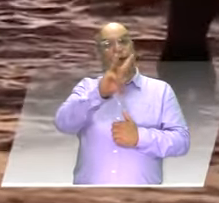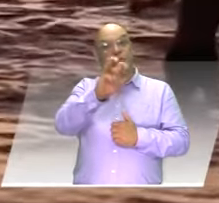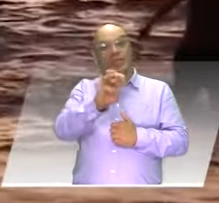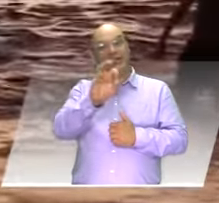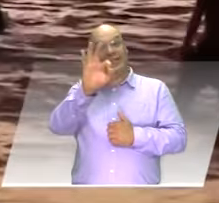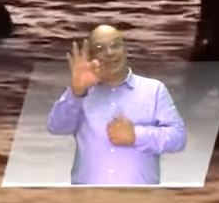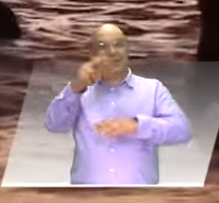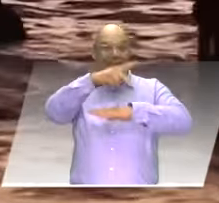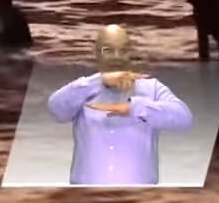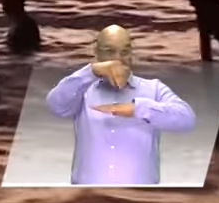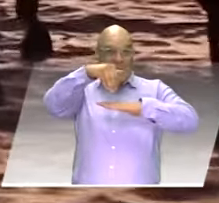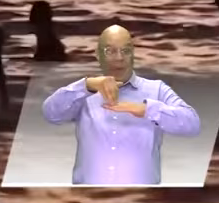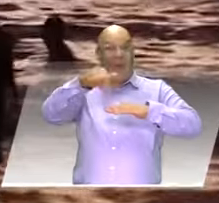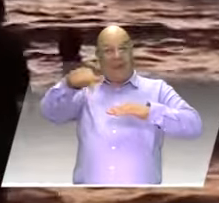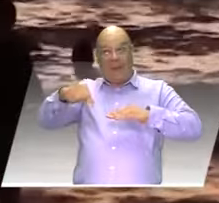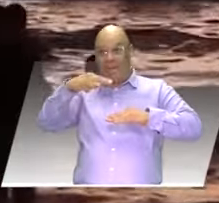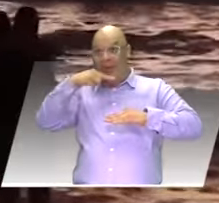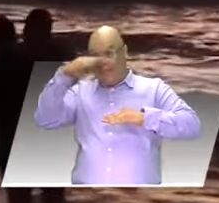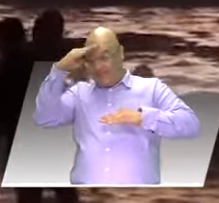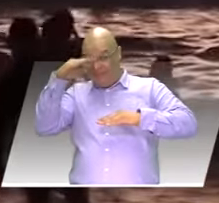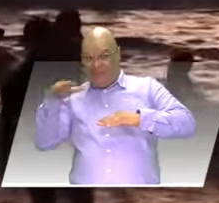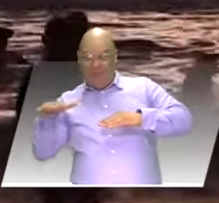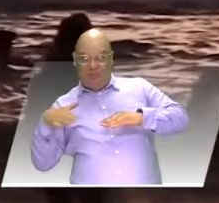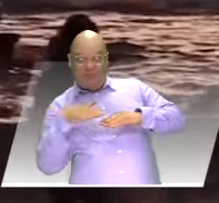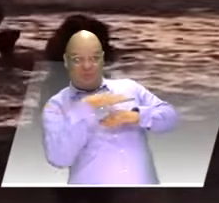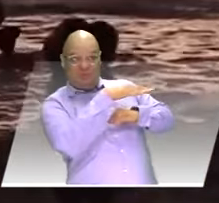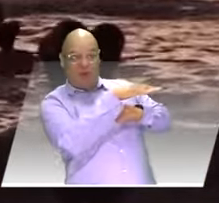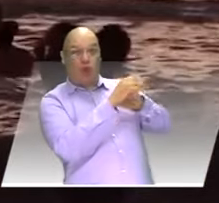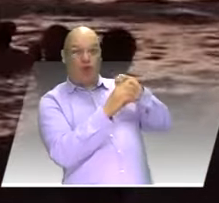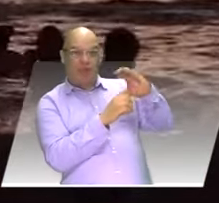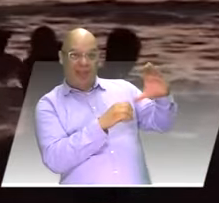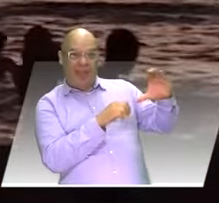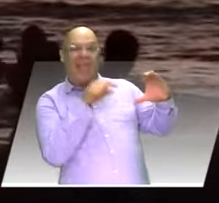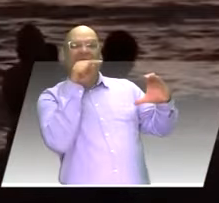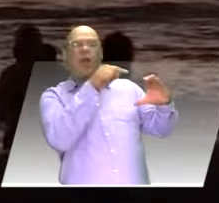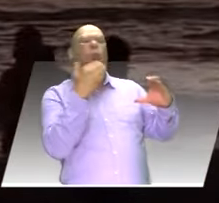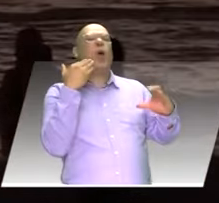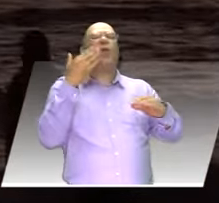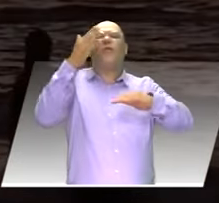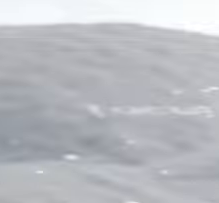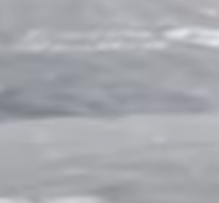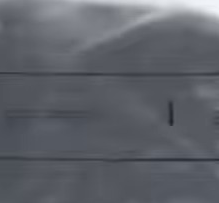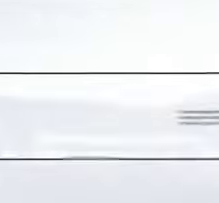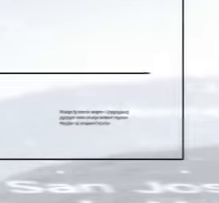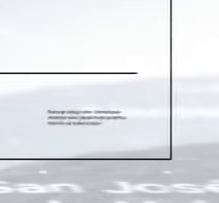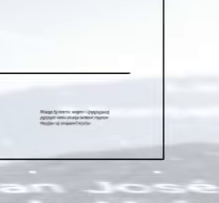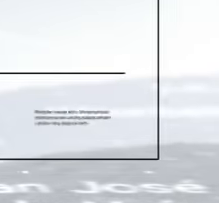al sur del occidente de Medellín celebrar sus festividades hasta el 9 de enero